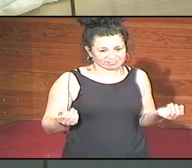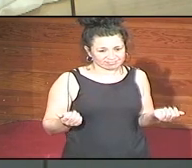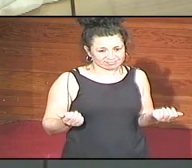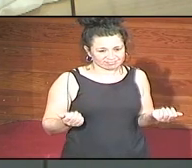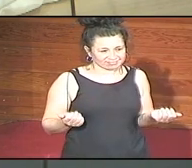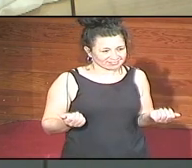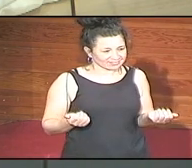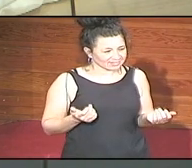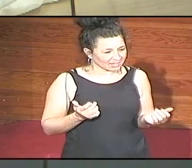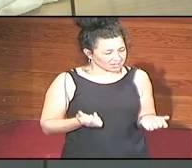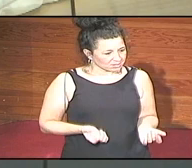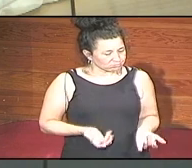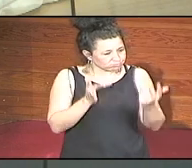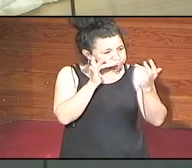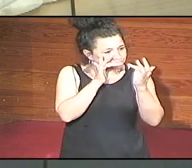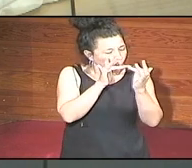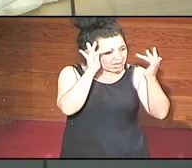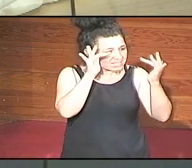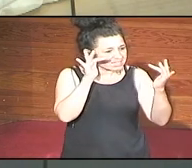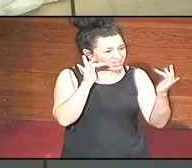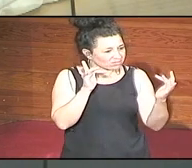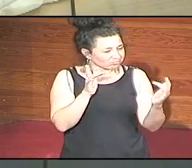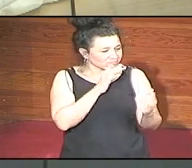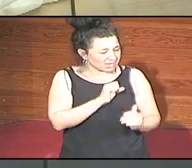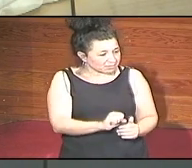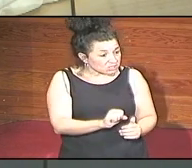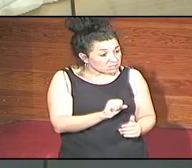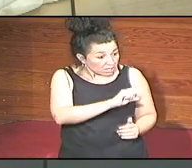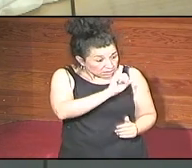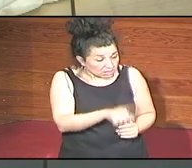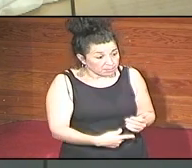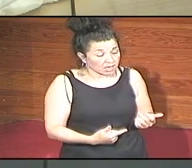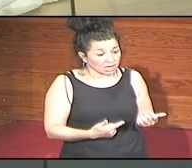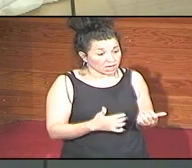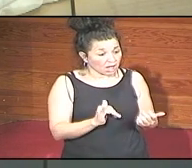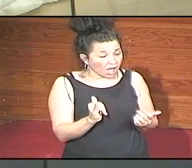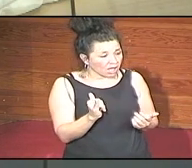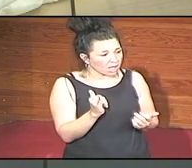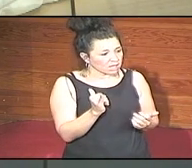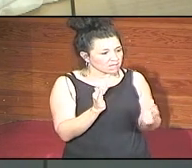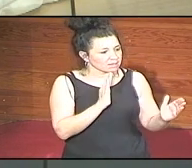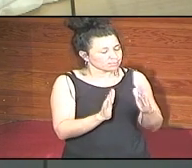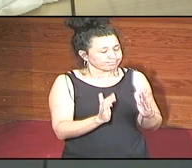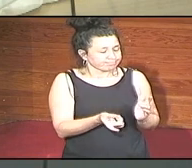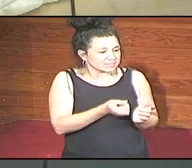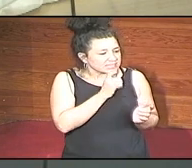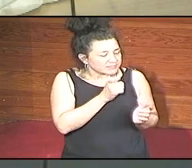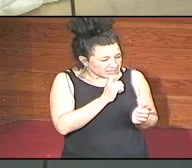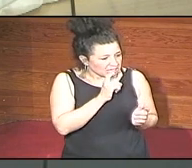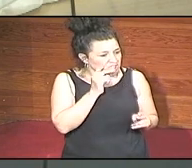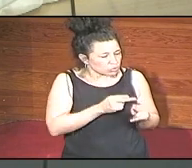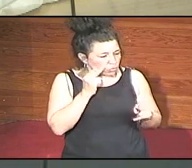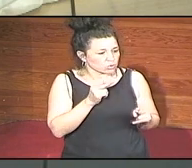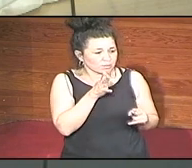de crear conexiones con gente que es excepcional y luego también hay momentos complicados y momentos duros pero es que